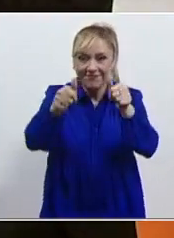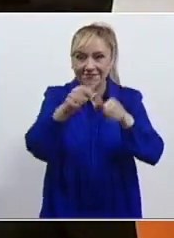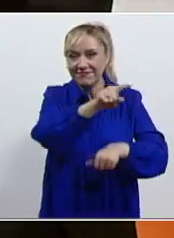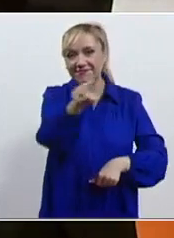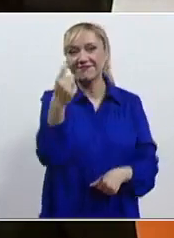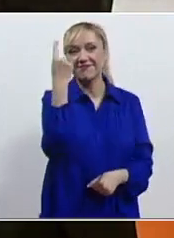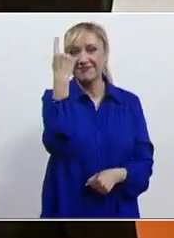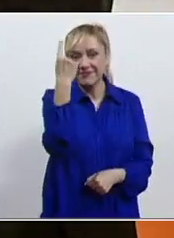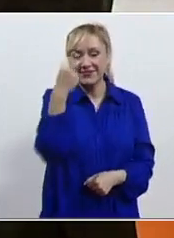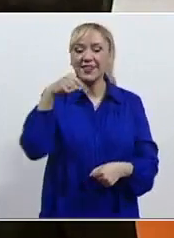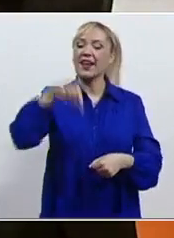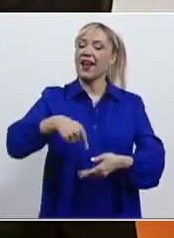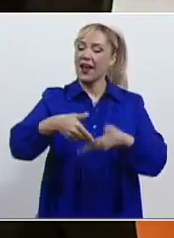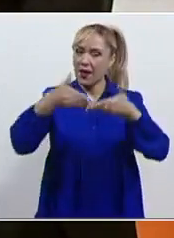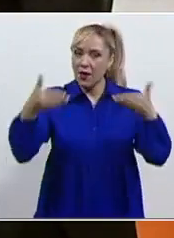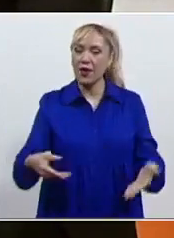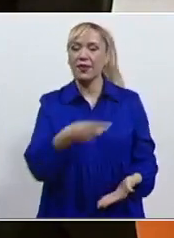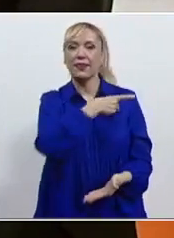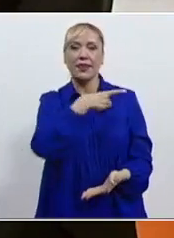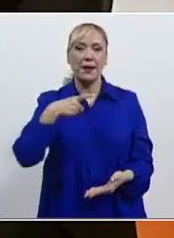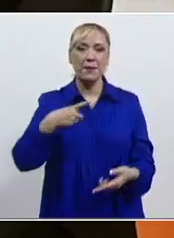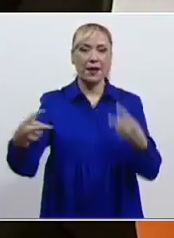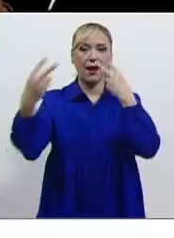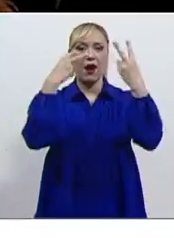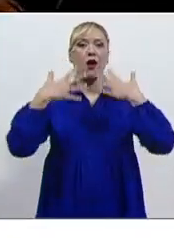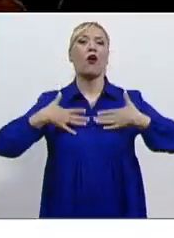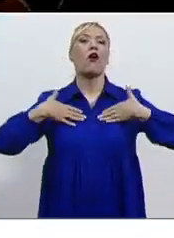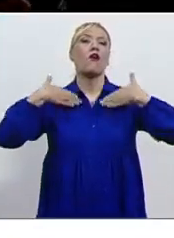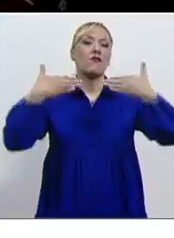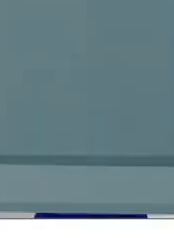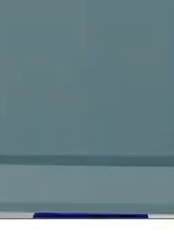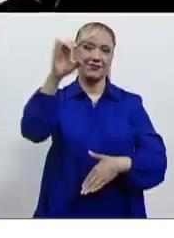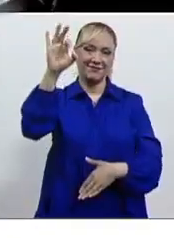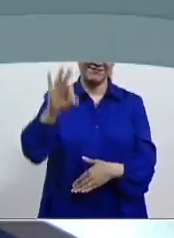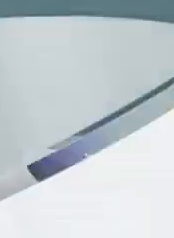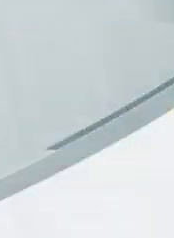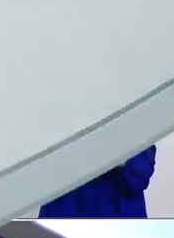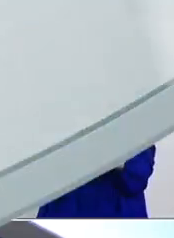nunca, debemos recobrar su confianza.